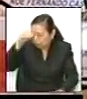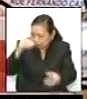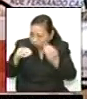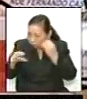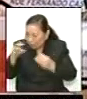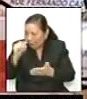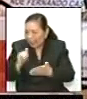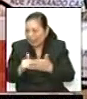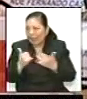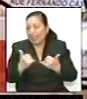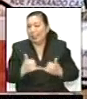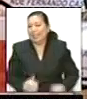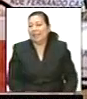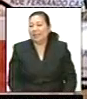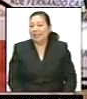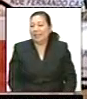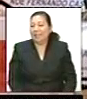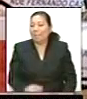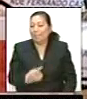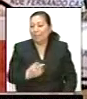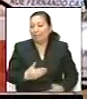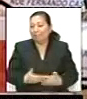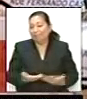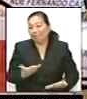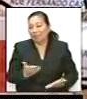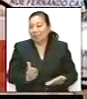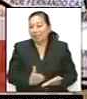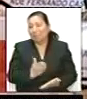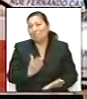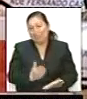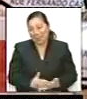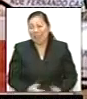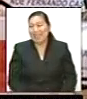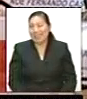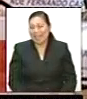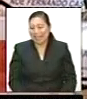esto. Decía que en México estamos pasando problemas